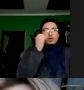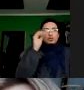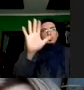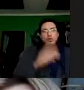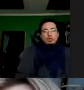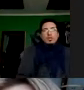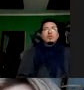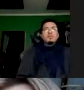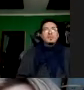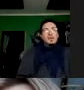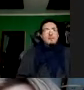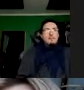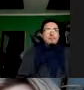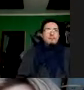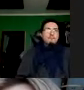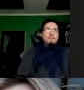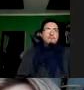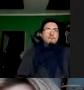es lo que tú estás viendo en pantalla.